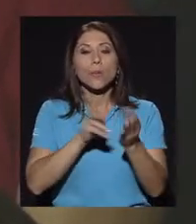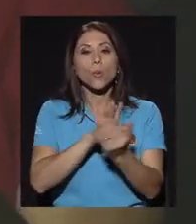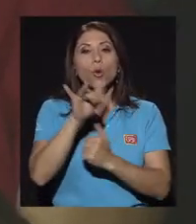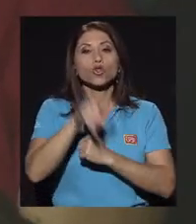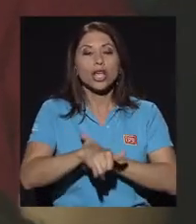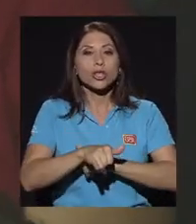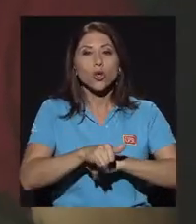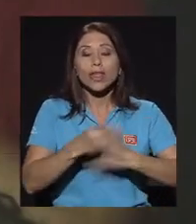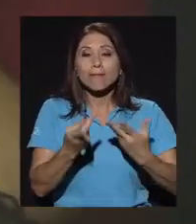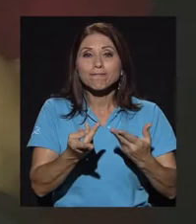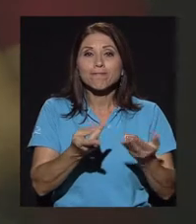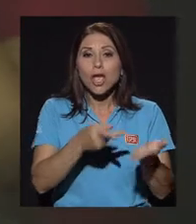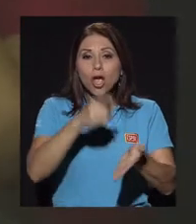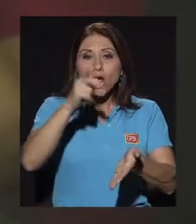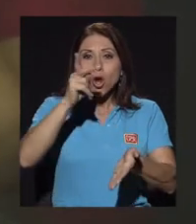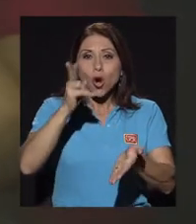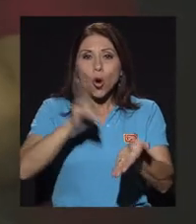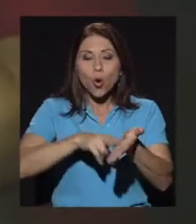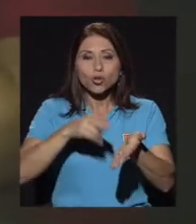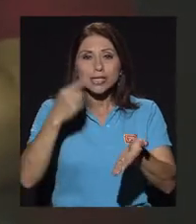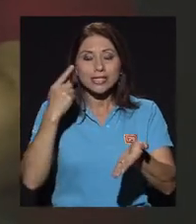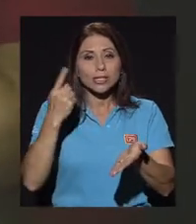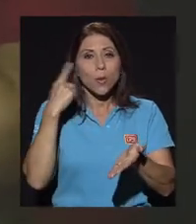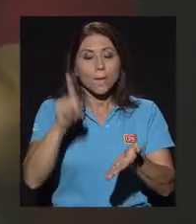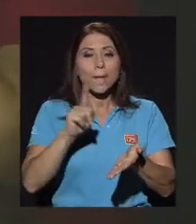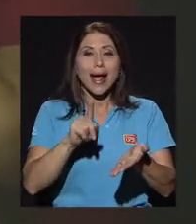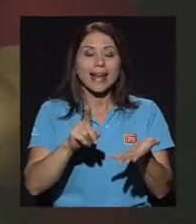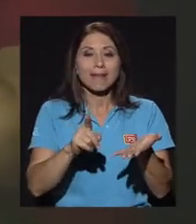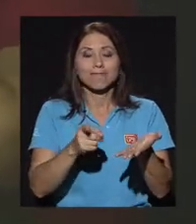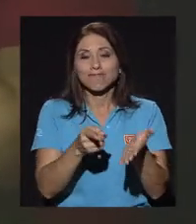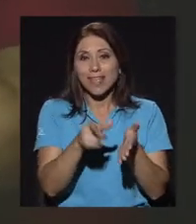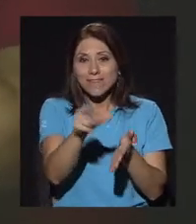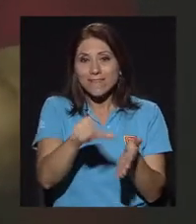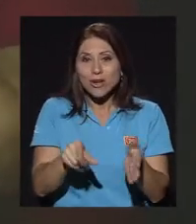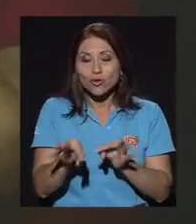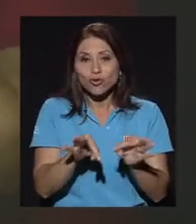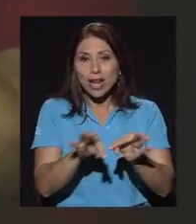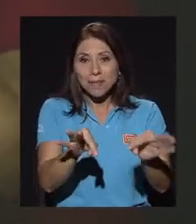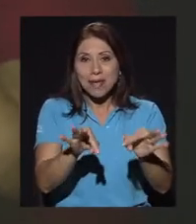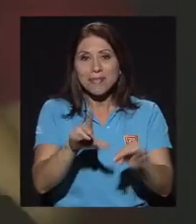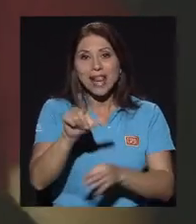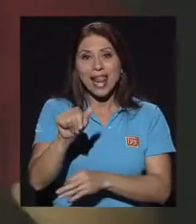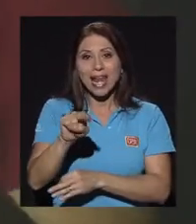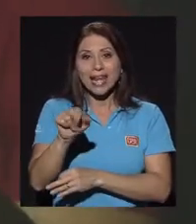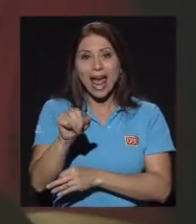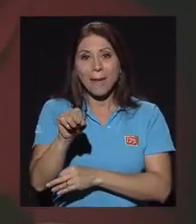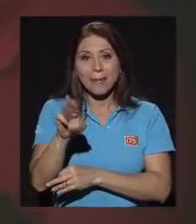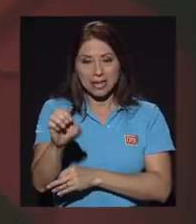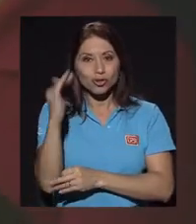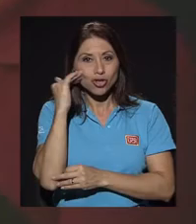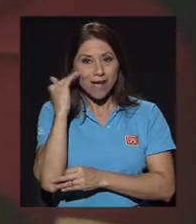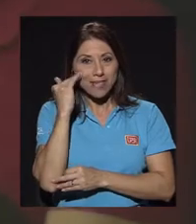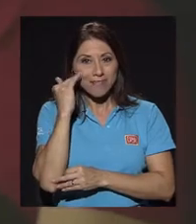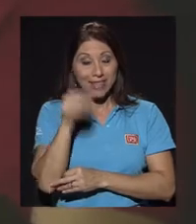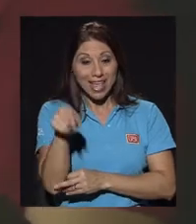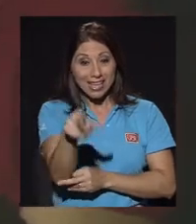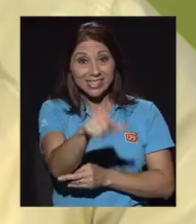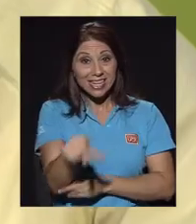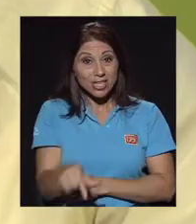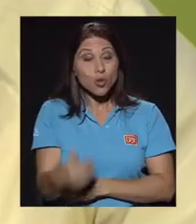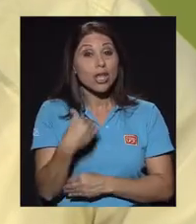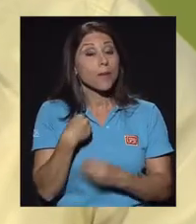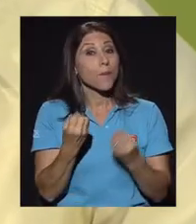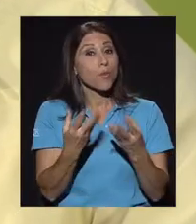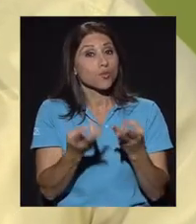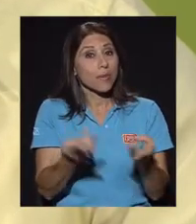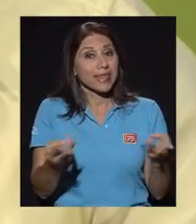concesión para la explotación del material del río Turrialba. La NAME lo sabe, la calidad del material y el granito que tenemos en ese río,